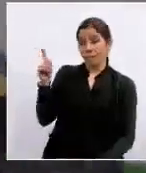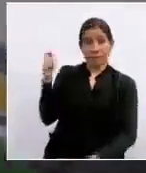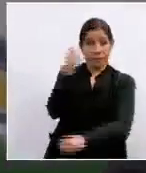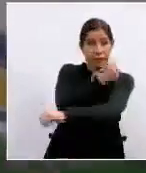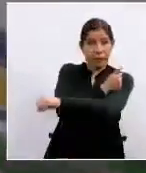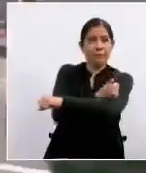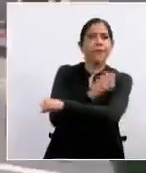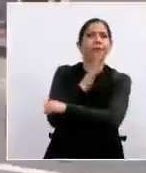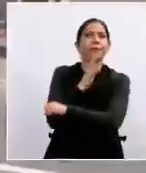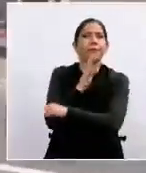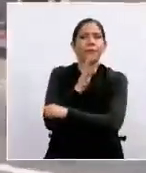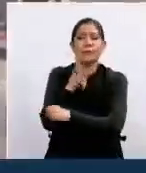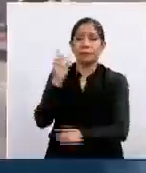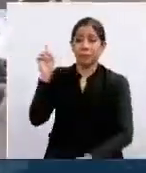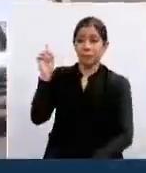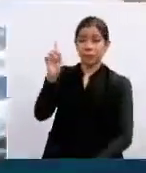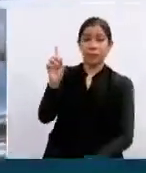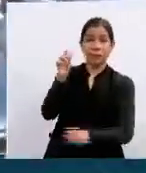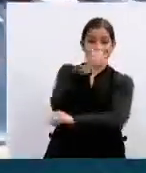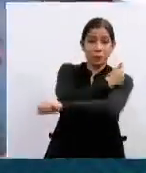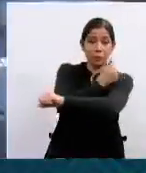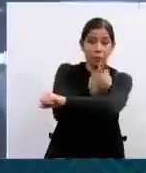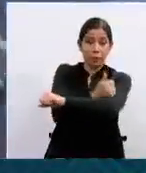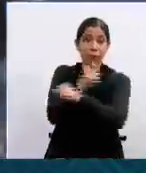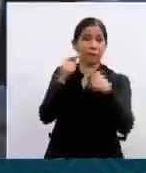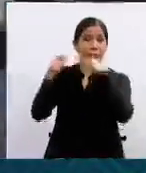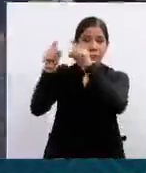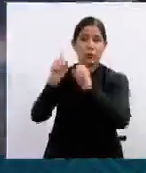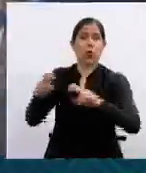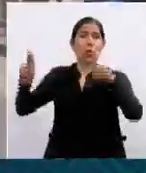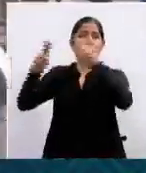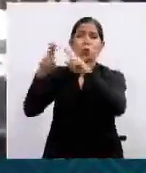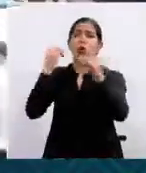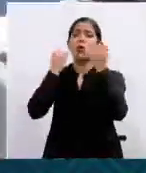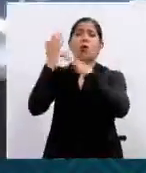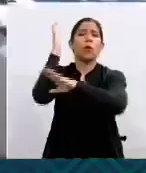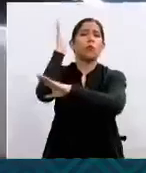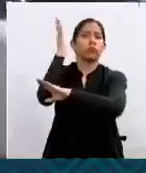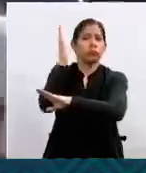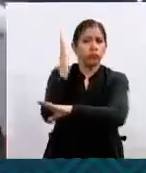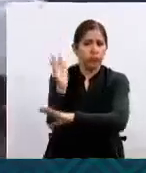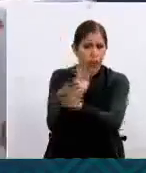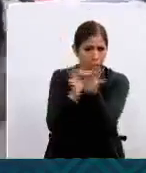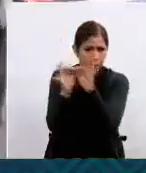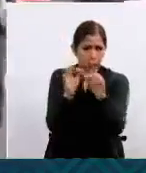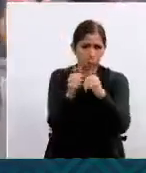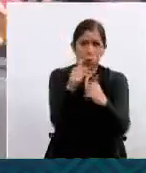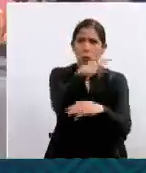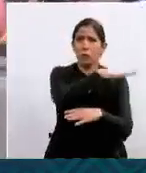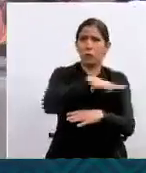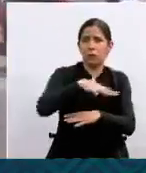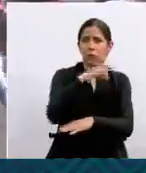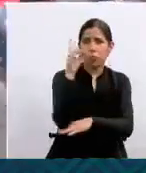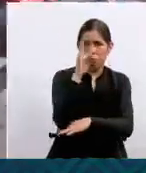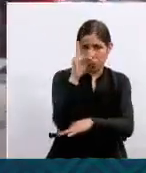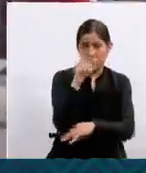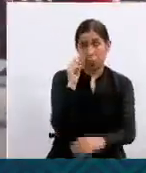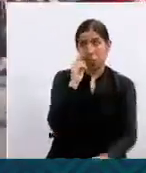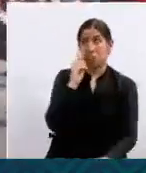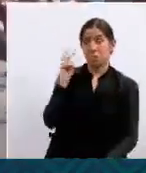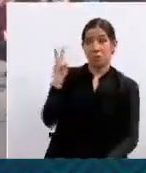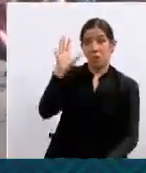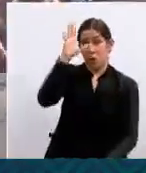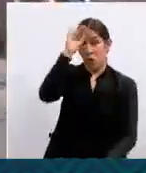de manera acertada refiere que los procesos aunque el proceso por los asesinatos